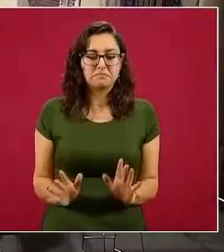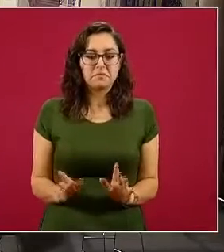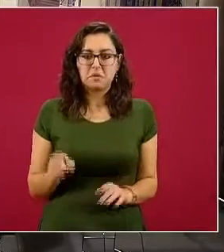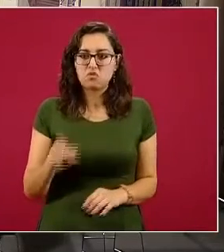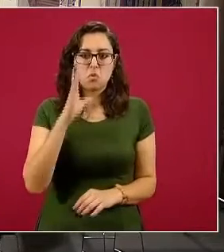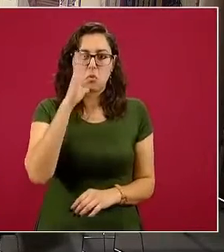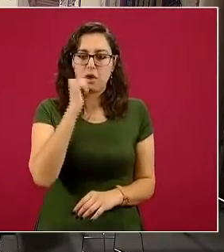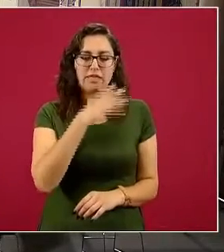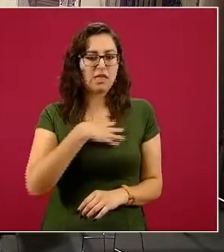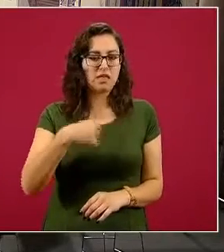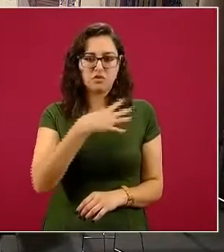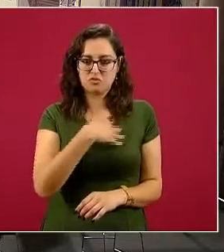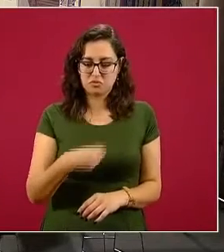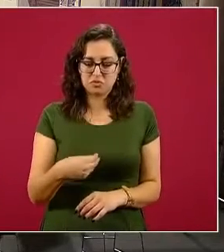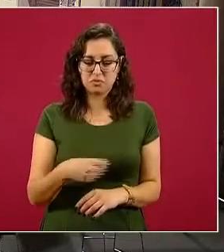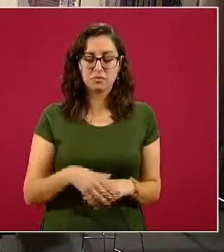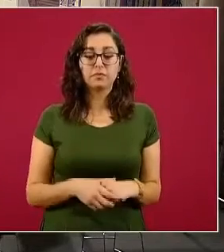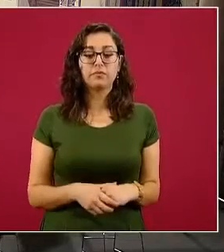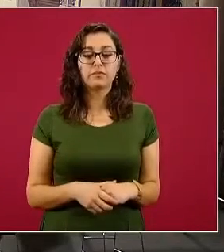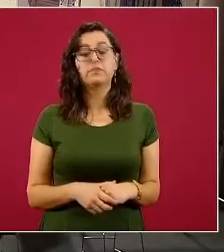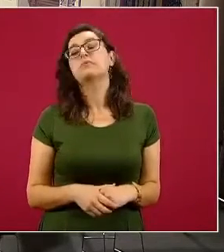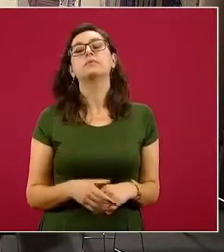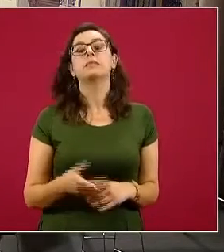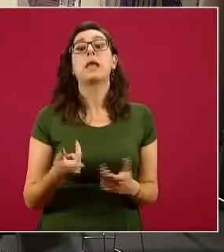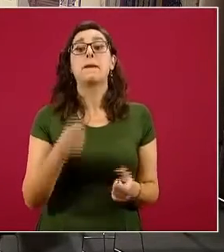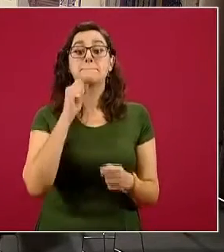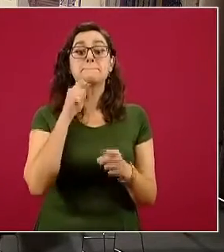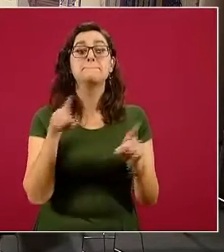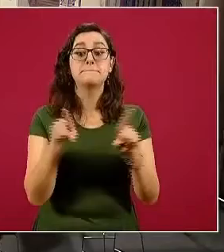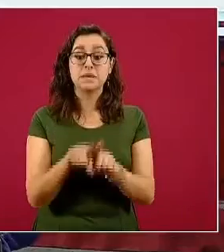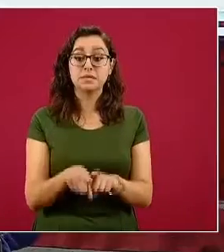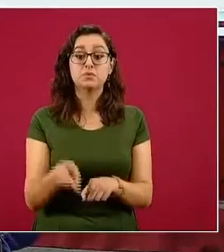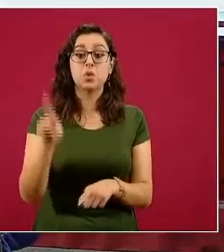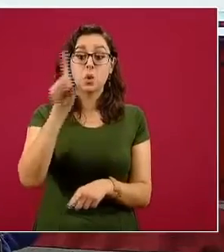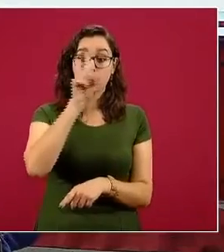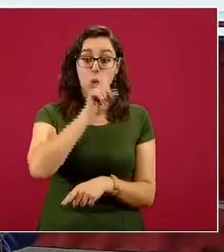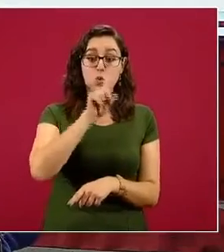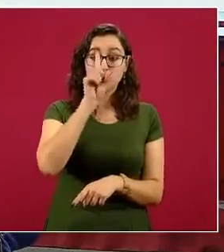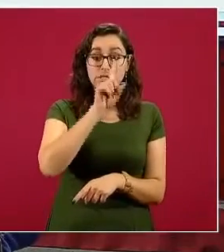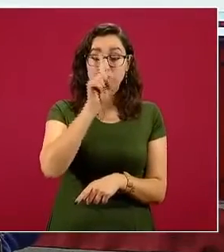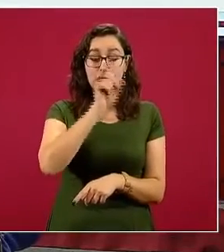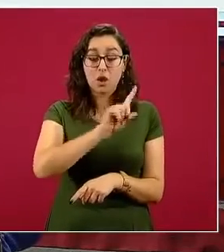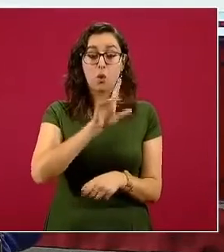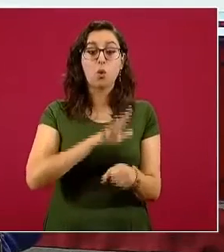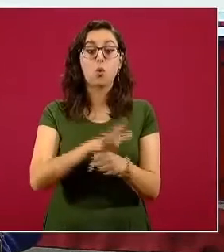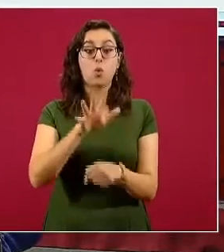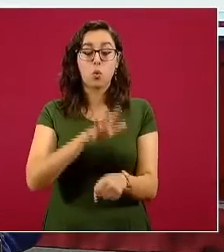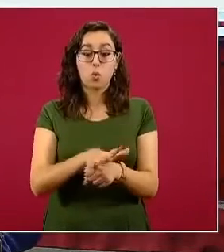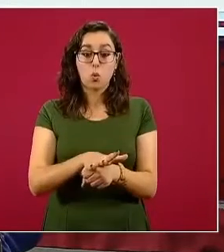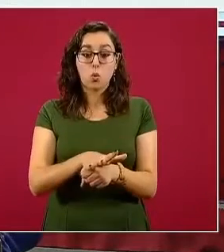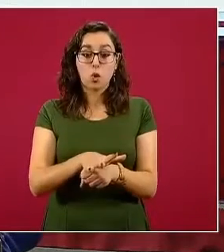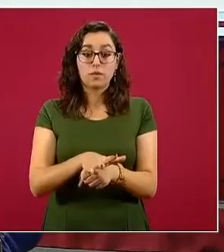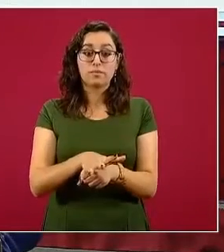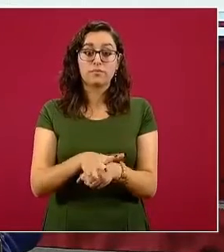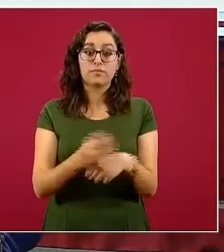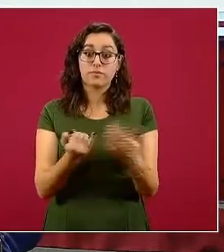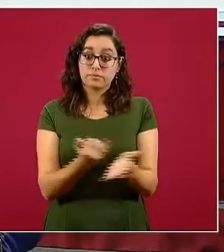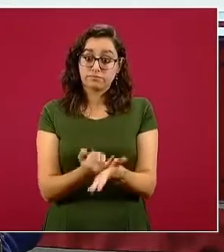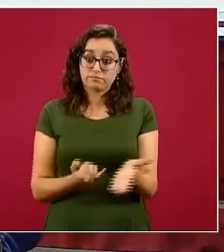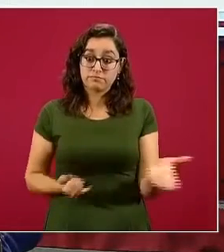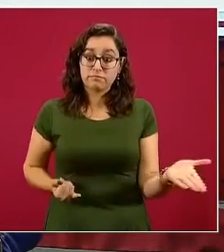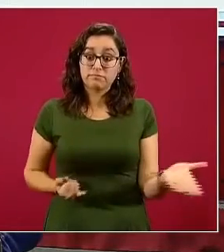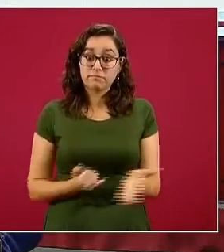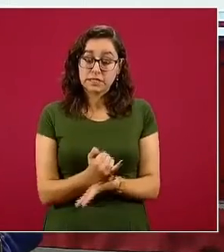infértil. Y sobre todo recomendarles obviamente que la vasectomía solo es para no